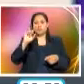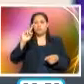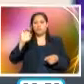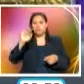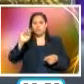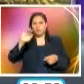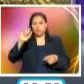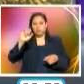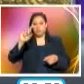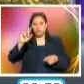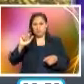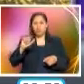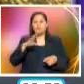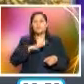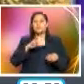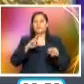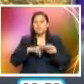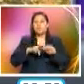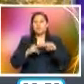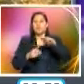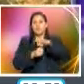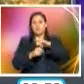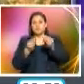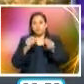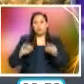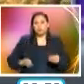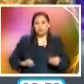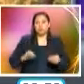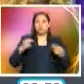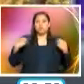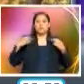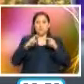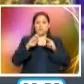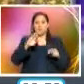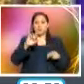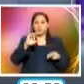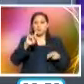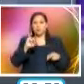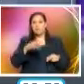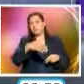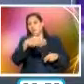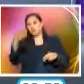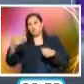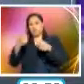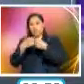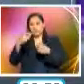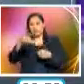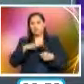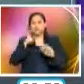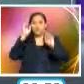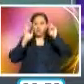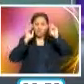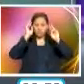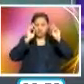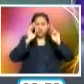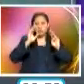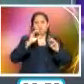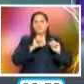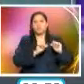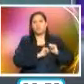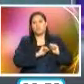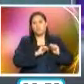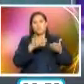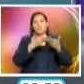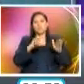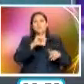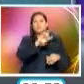que también tiene unos murales muy interesantes del maestro Vladi. Sí. Ahí a un costado está el Museo de la Cancillería Sí. y está abierto